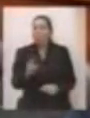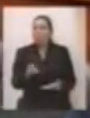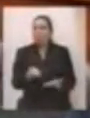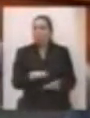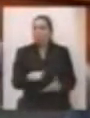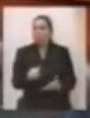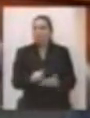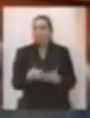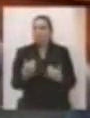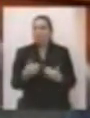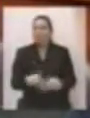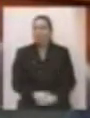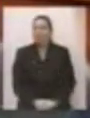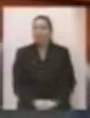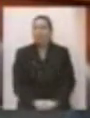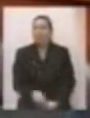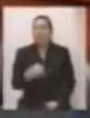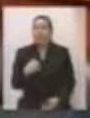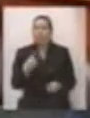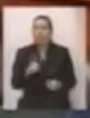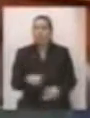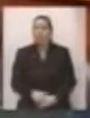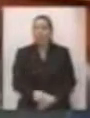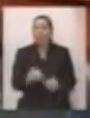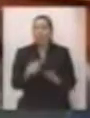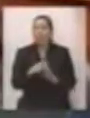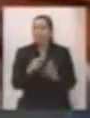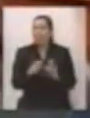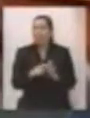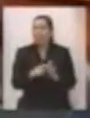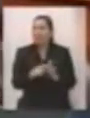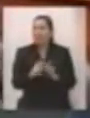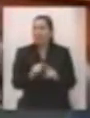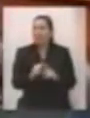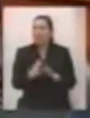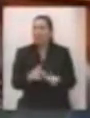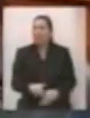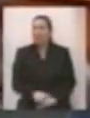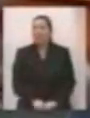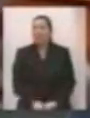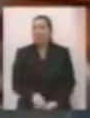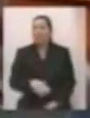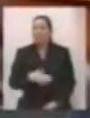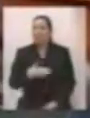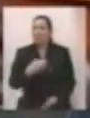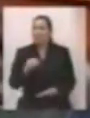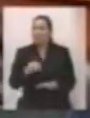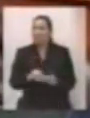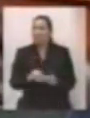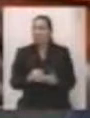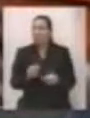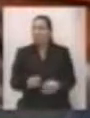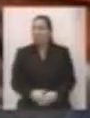o de la niña o del niño. Por eso yo estoy de acuerdo con este proyecto. Sin embargo, me parece que podríamos darle un poco más